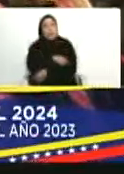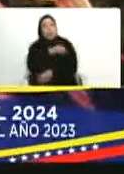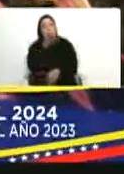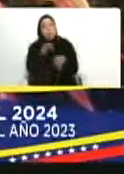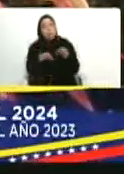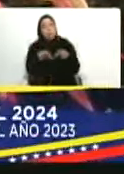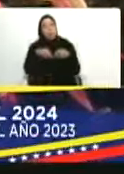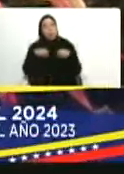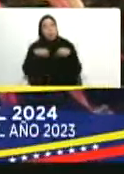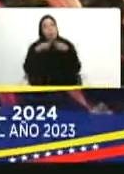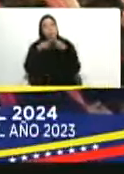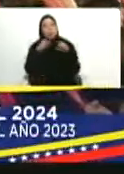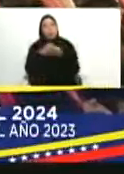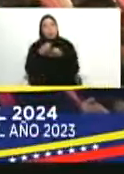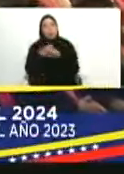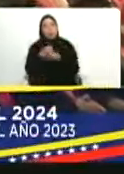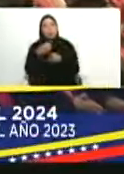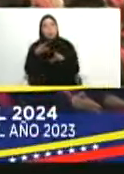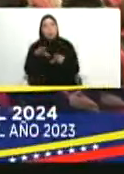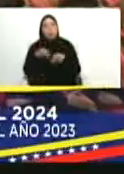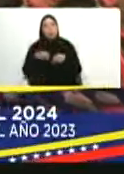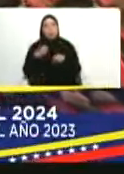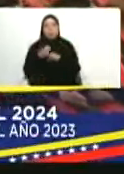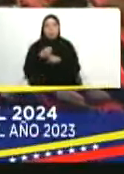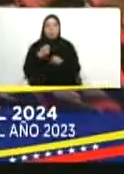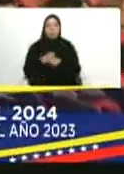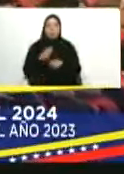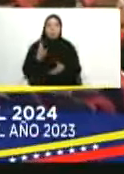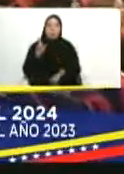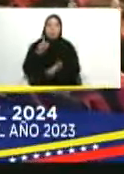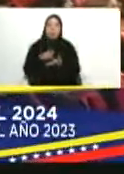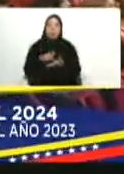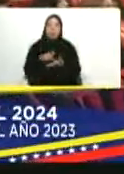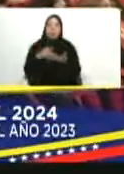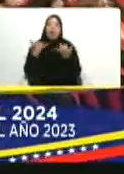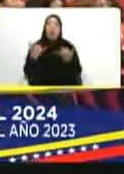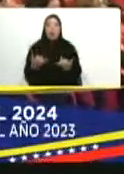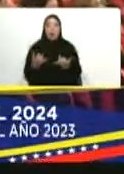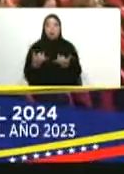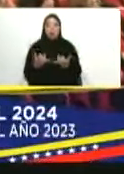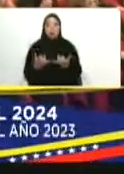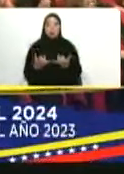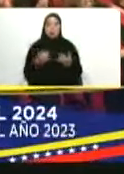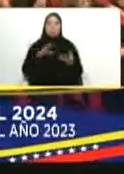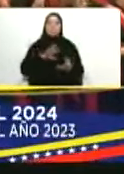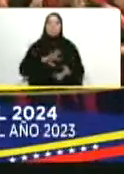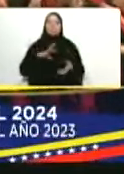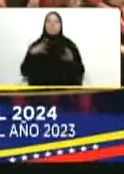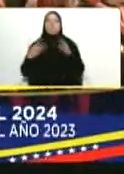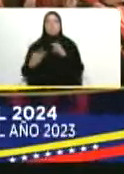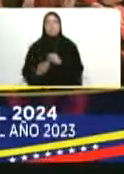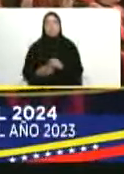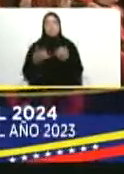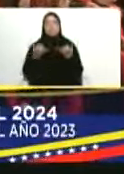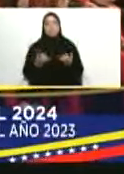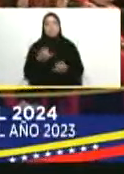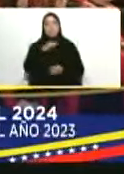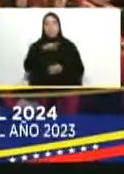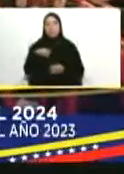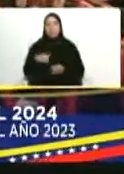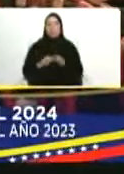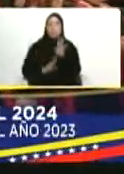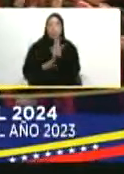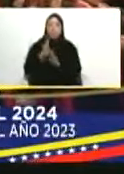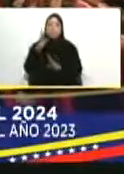aceptaba todo el compromiso insoslayable de participar activamente en los cambios que demanda la nueva época, de avanzar sobre